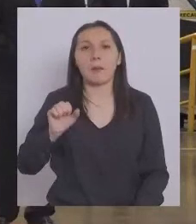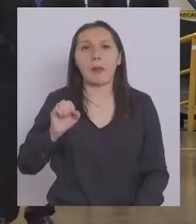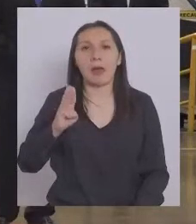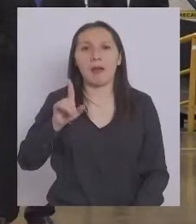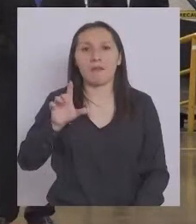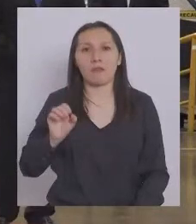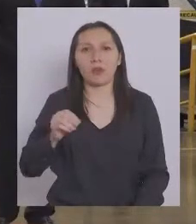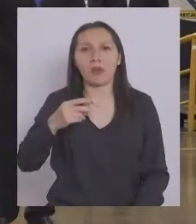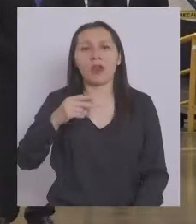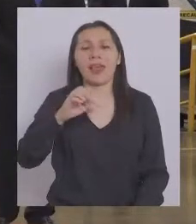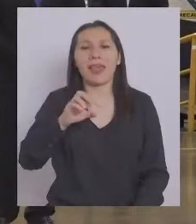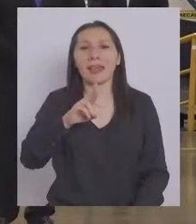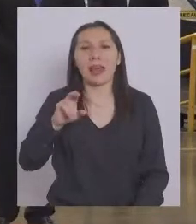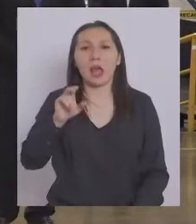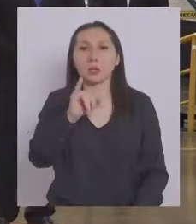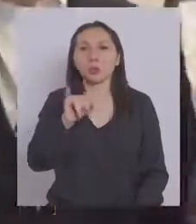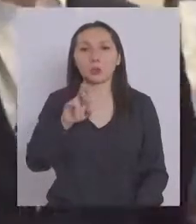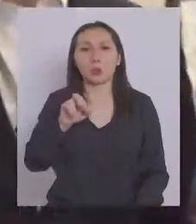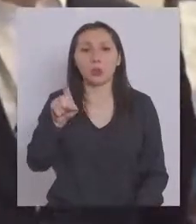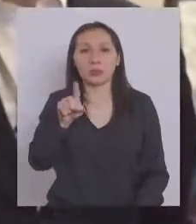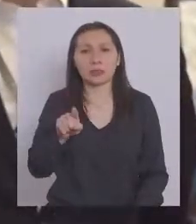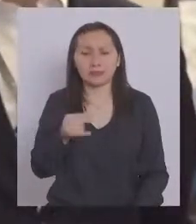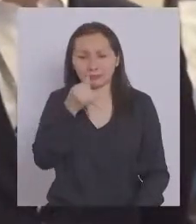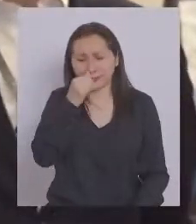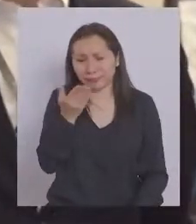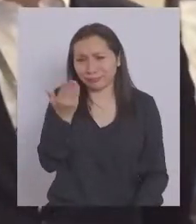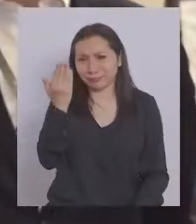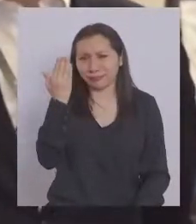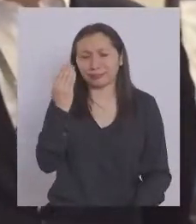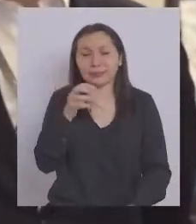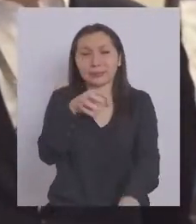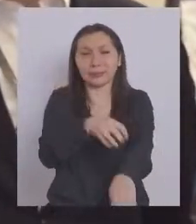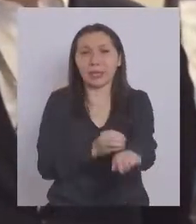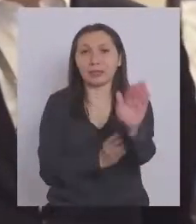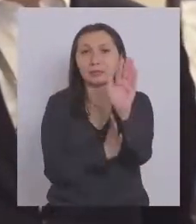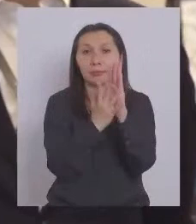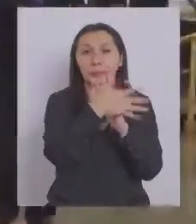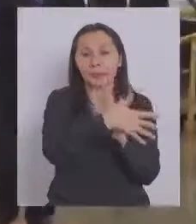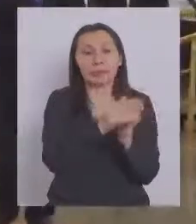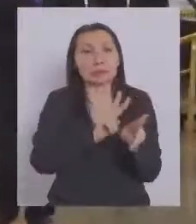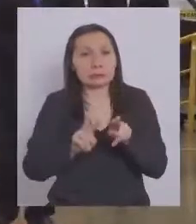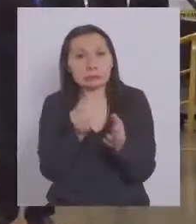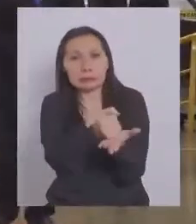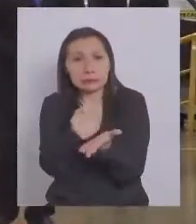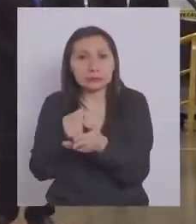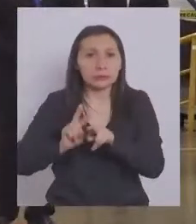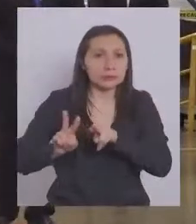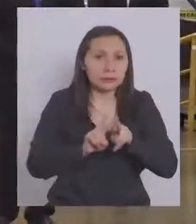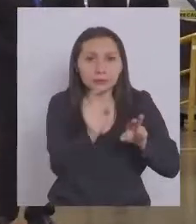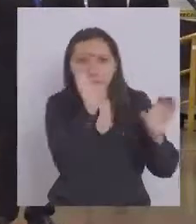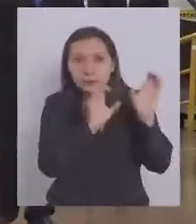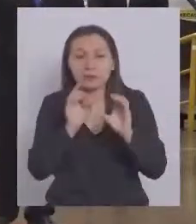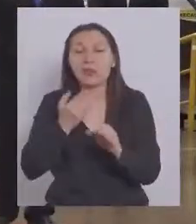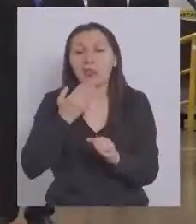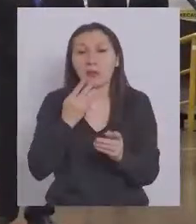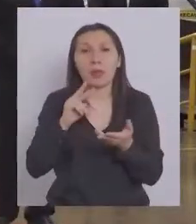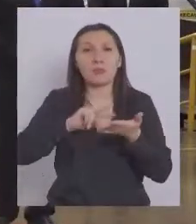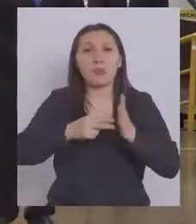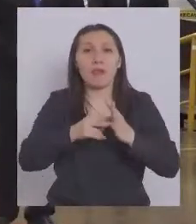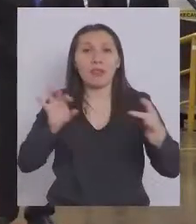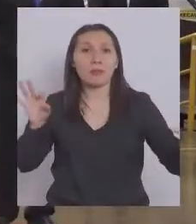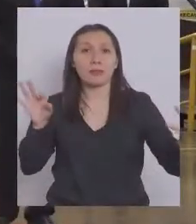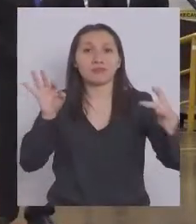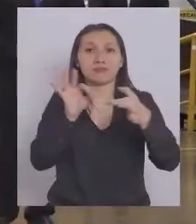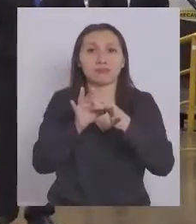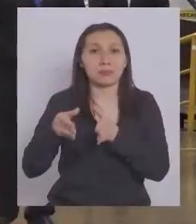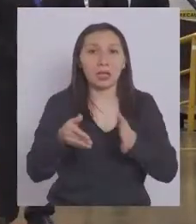Rasuri, porque desde hace mucho tiempo que la región de la Araucanía venía tramitando esto, pero además también teníamos problemas de conectividad,